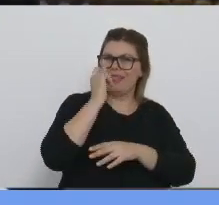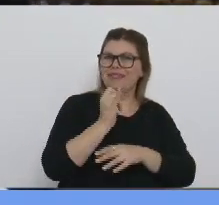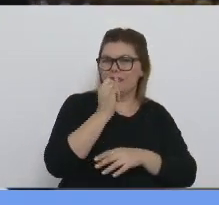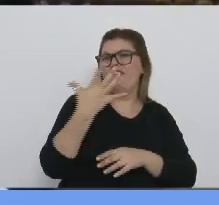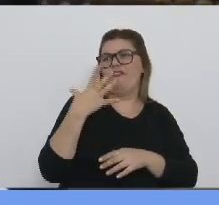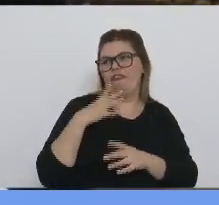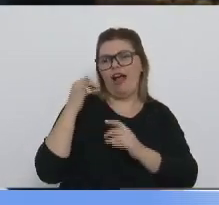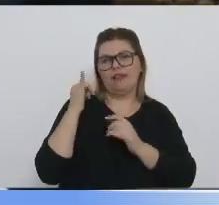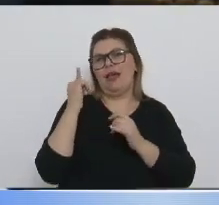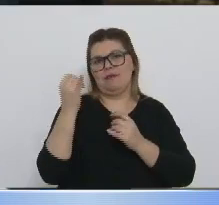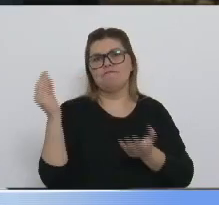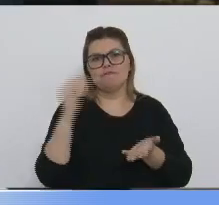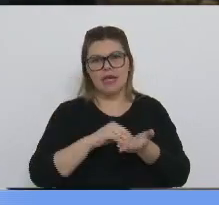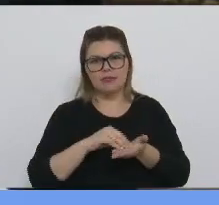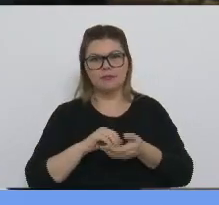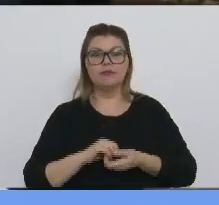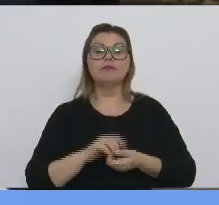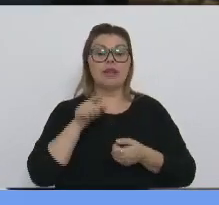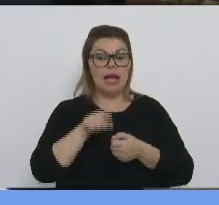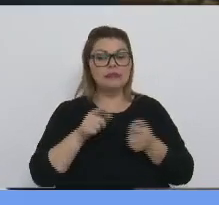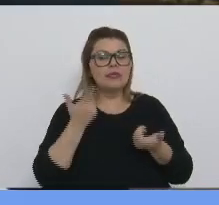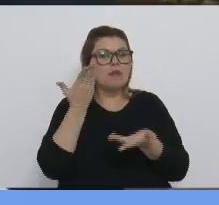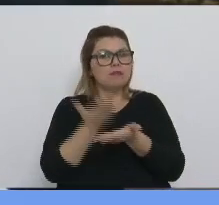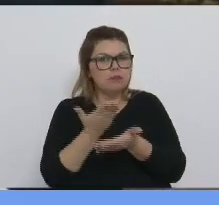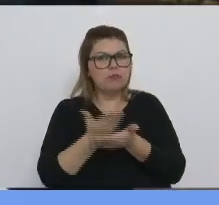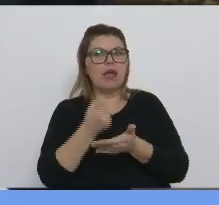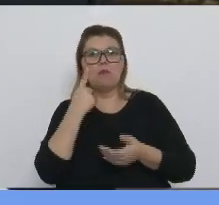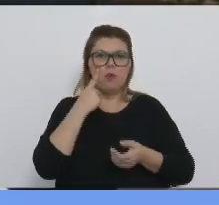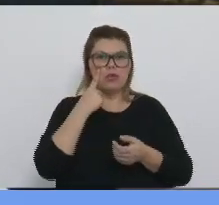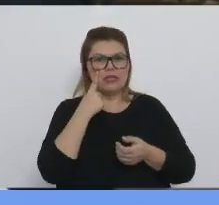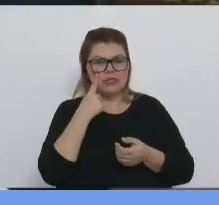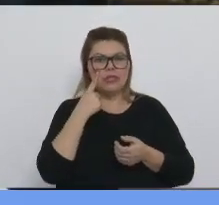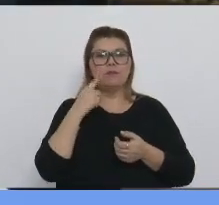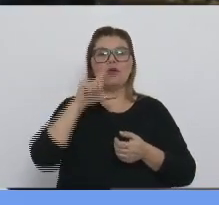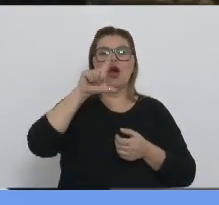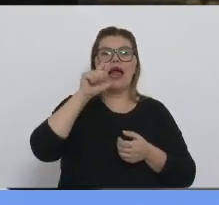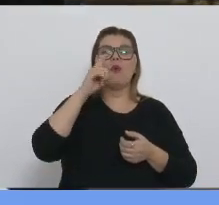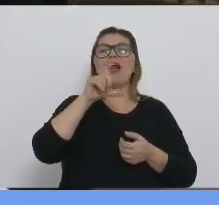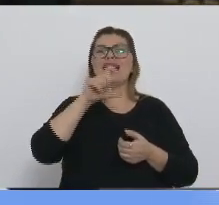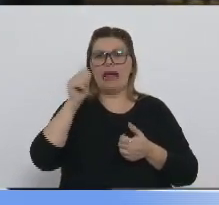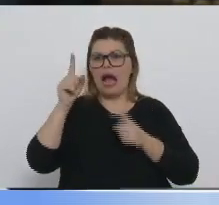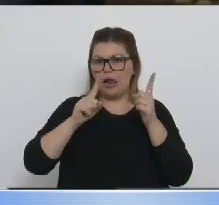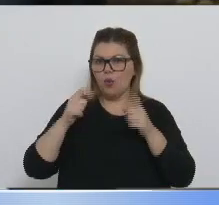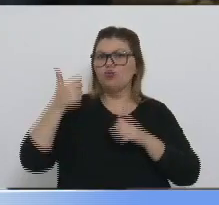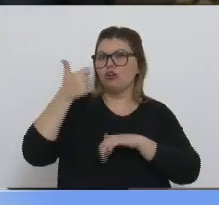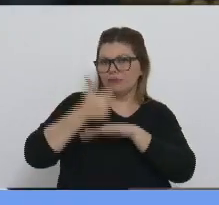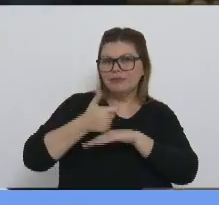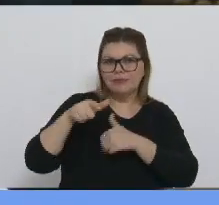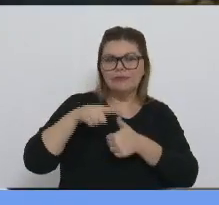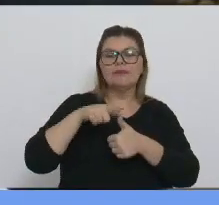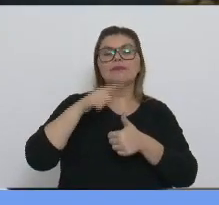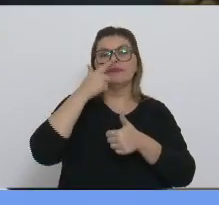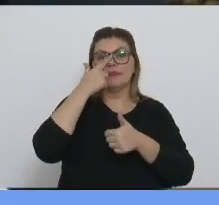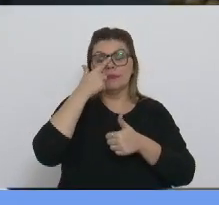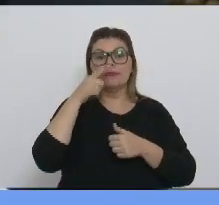quedaron esta iniciativa fue impulsada por los municipios de la cuenca algunos están acá y fue